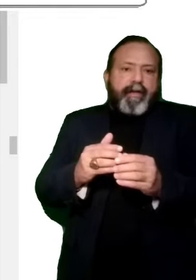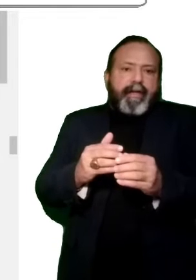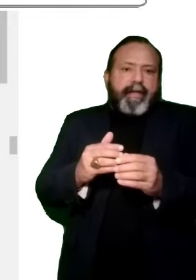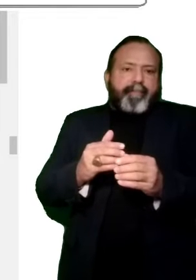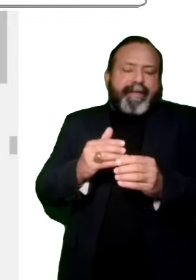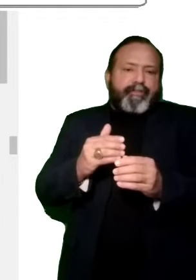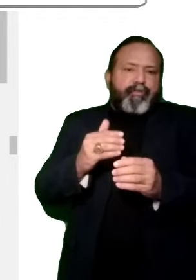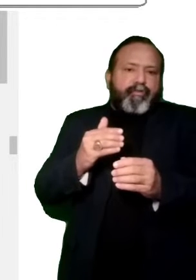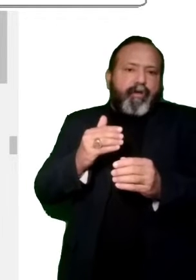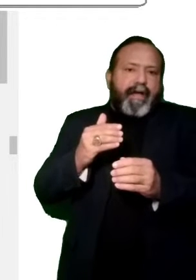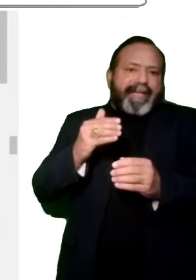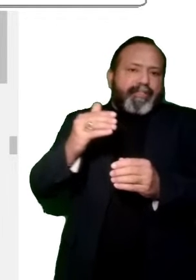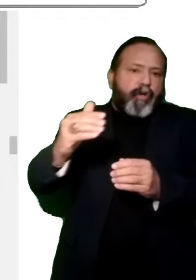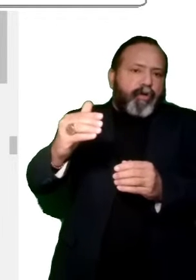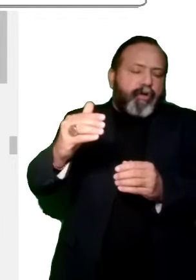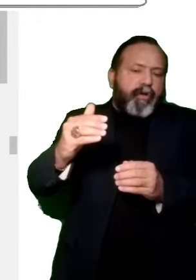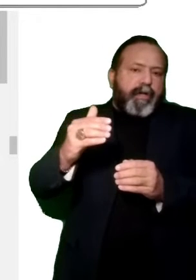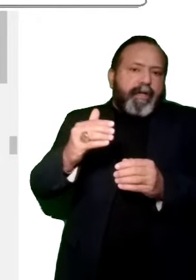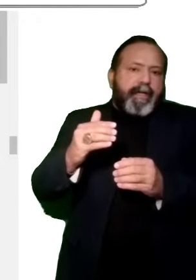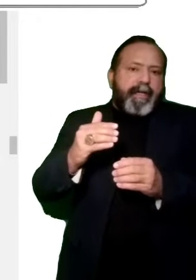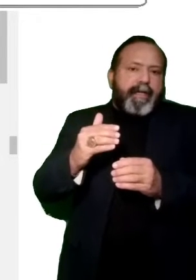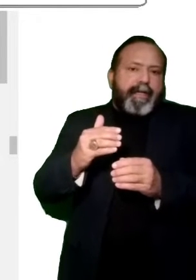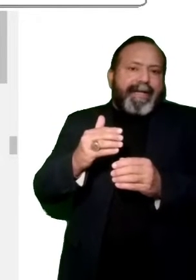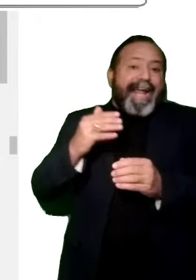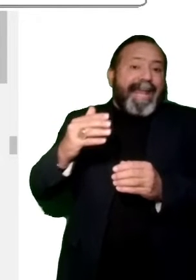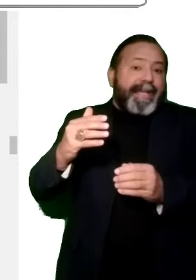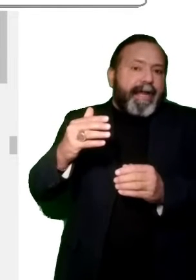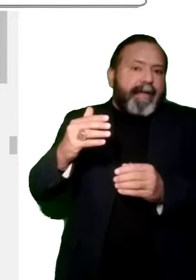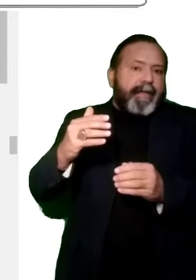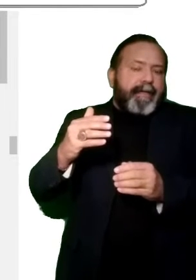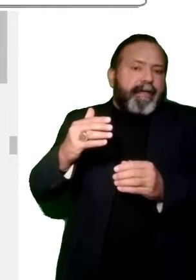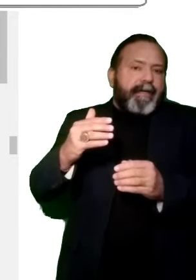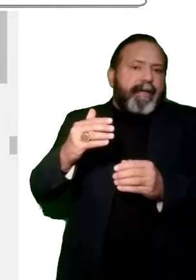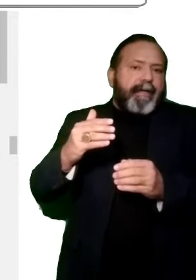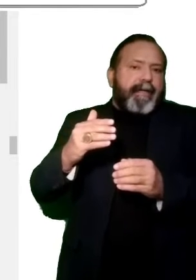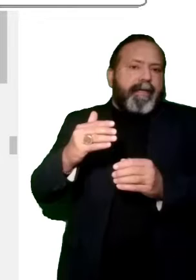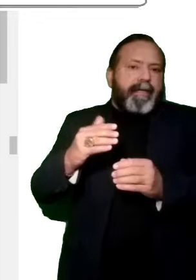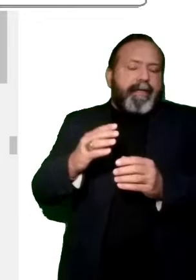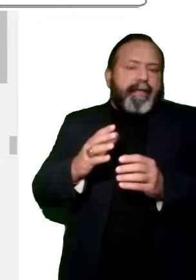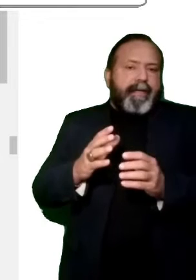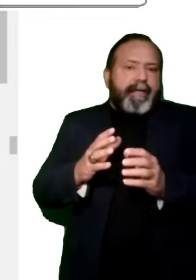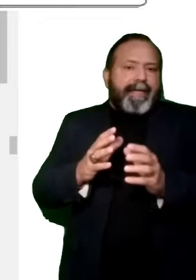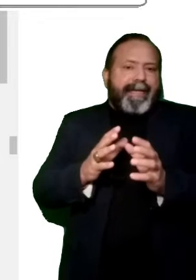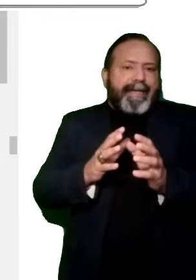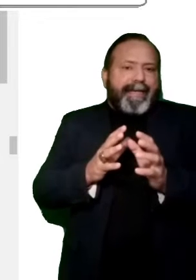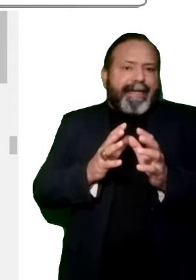cercano donde el presunto agresor gana